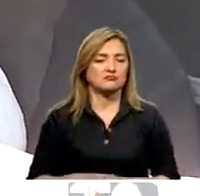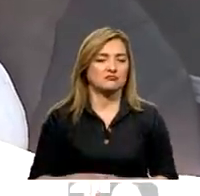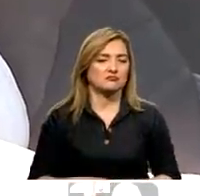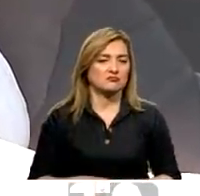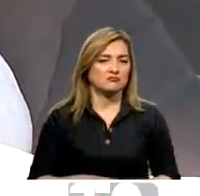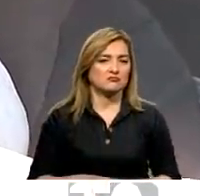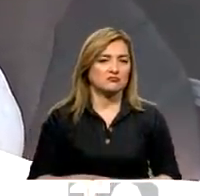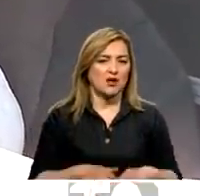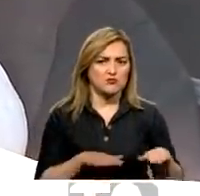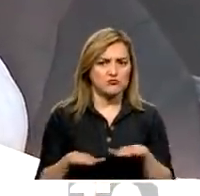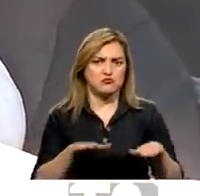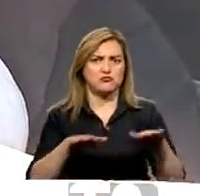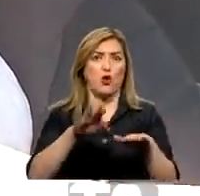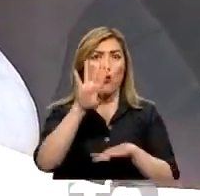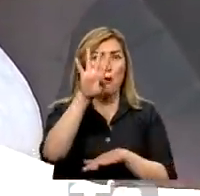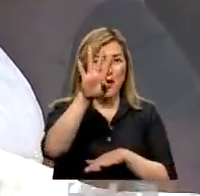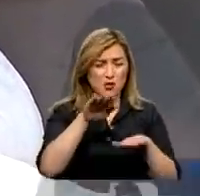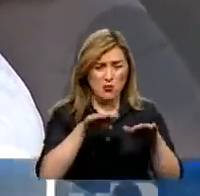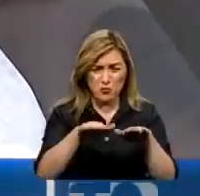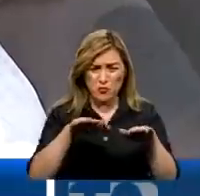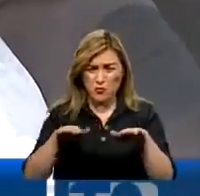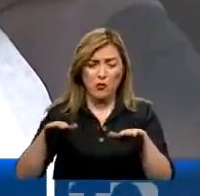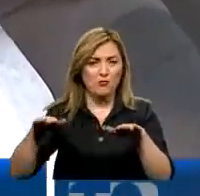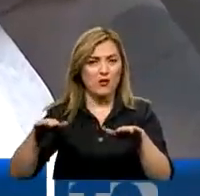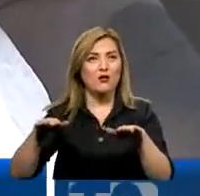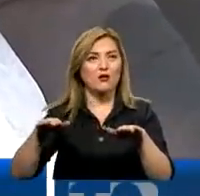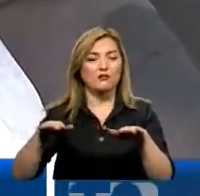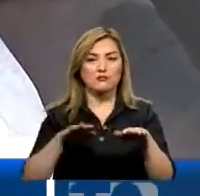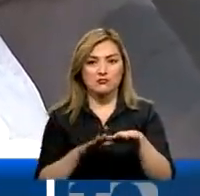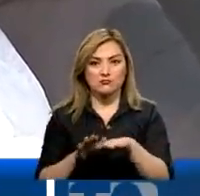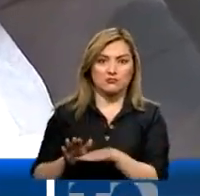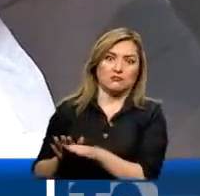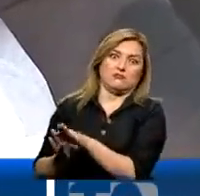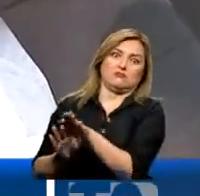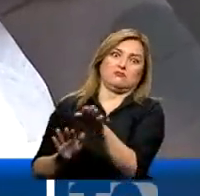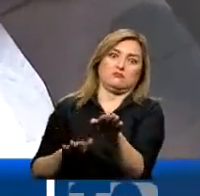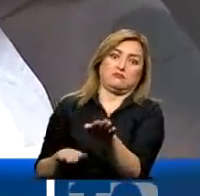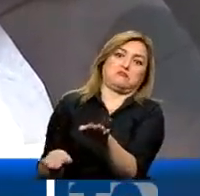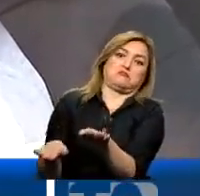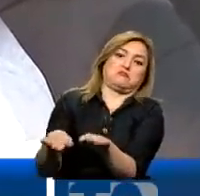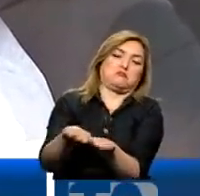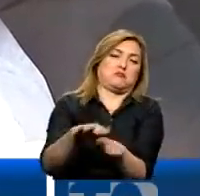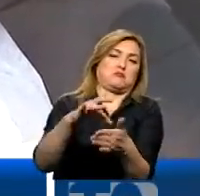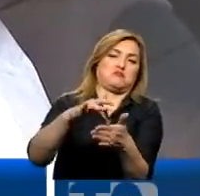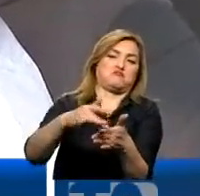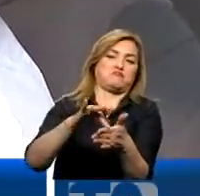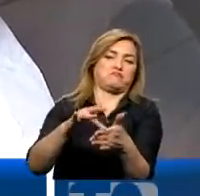hacen 4 carriles. Entonces, al momento de coger una curva es